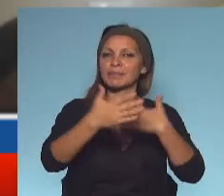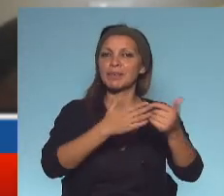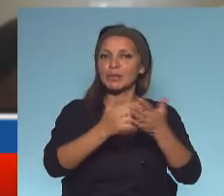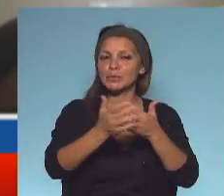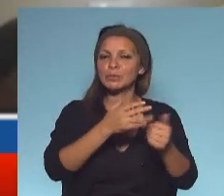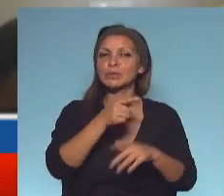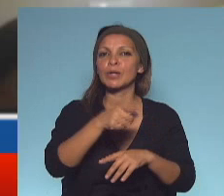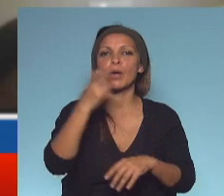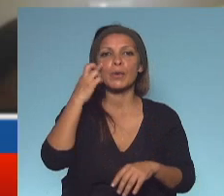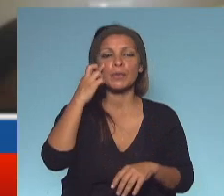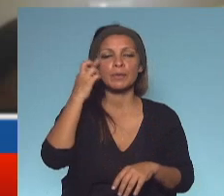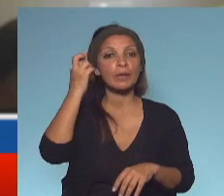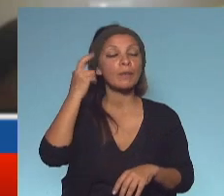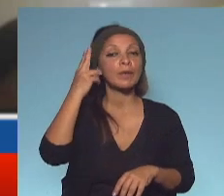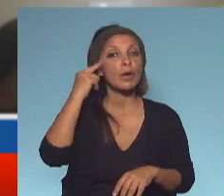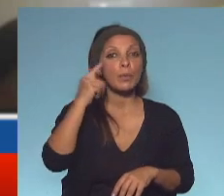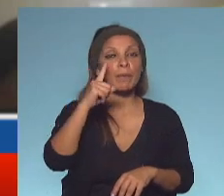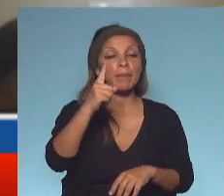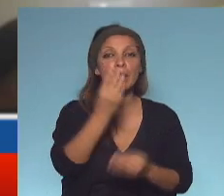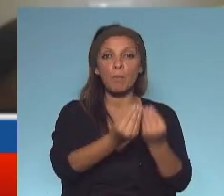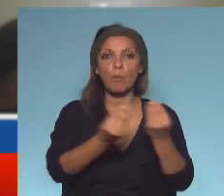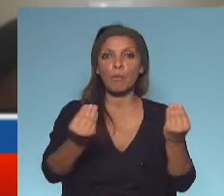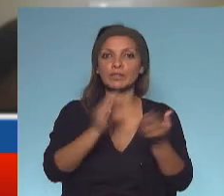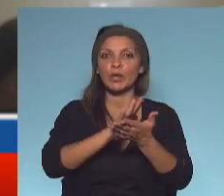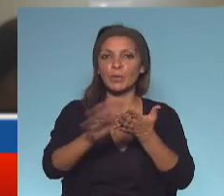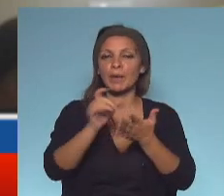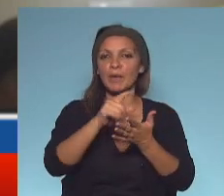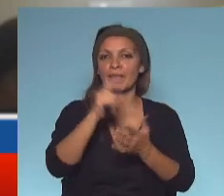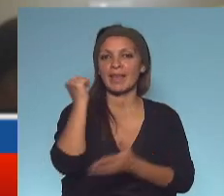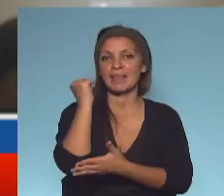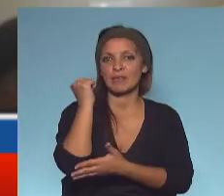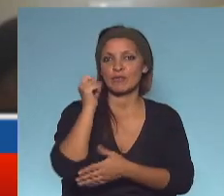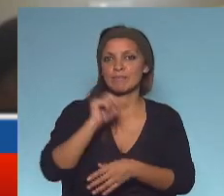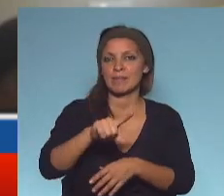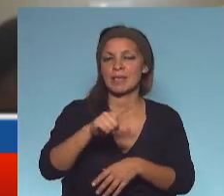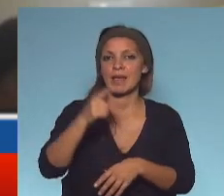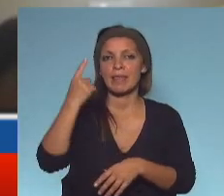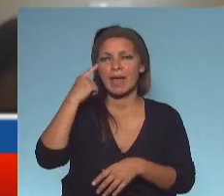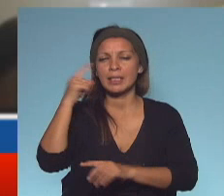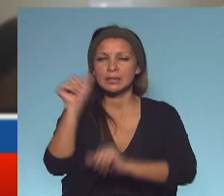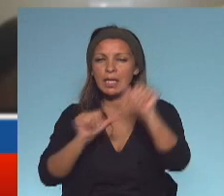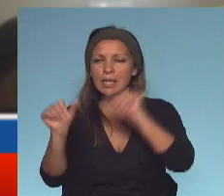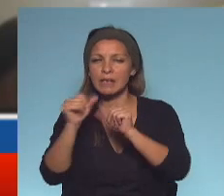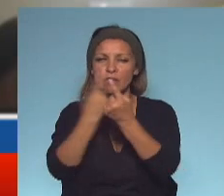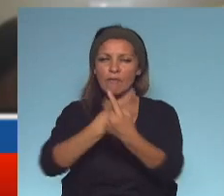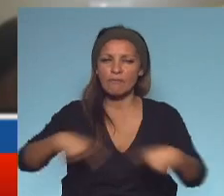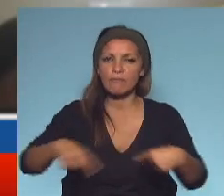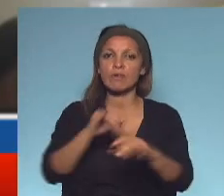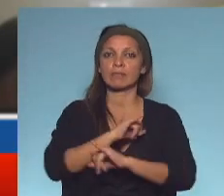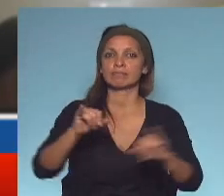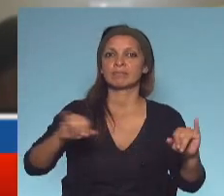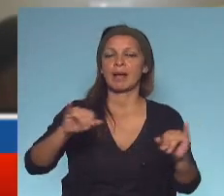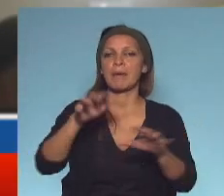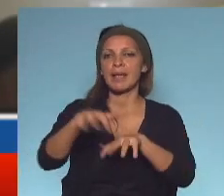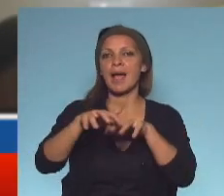9.000 nuevos puestos de trabajo que se van creando en la economía del conocimiento, una buena campaña agroindustrial,